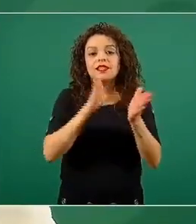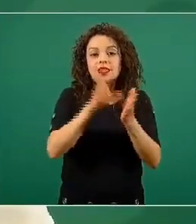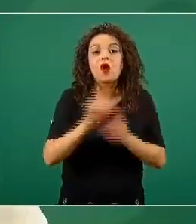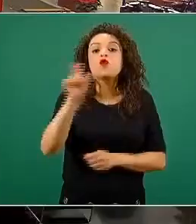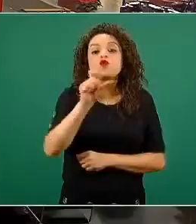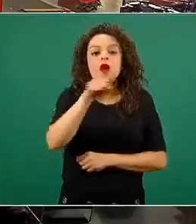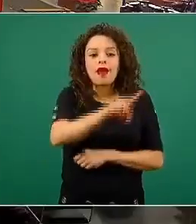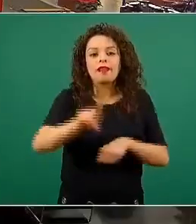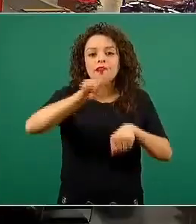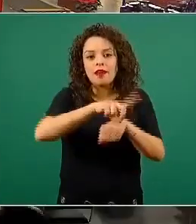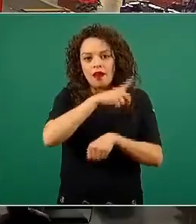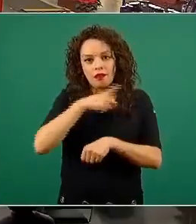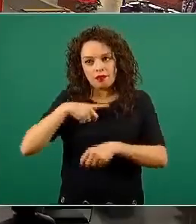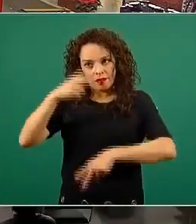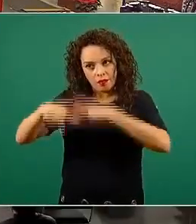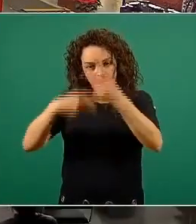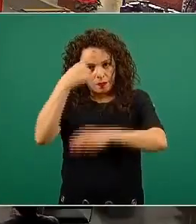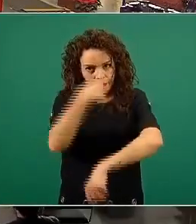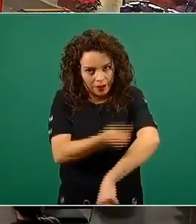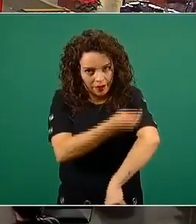gusto.